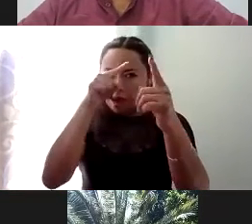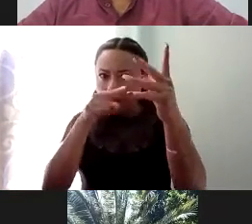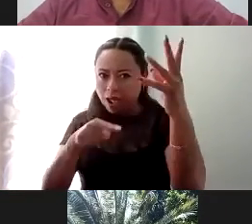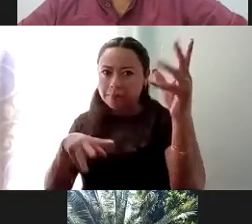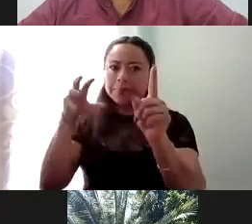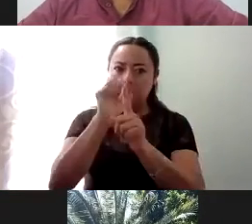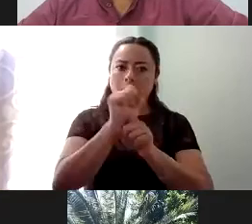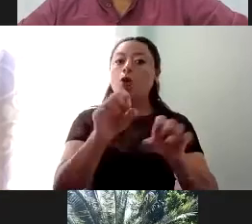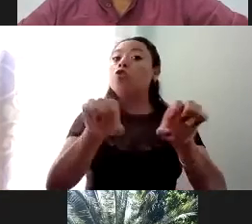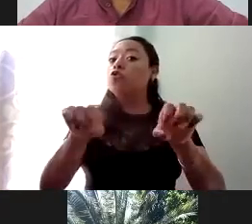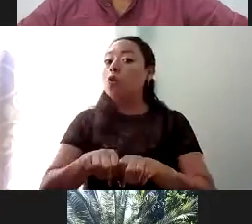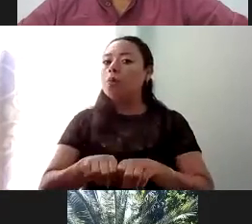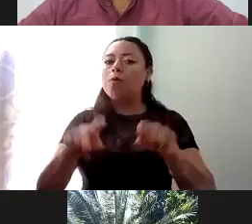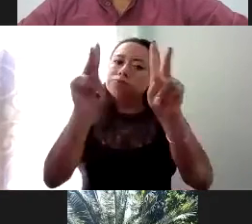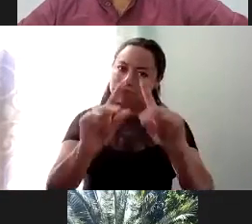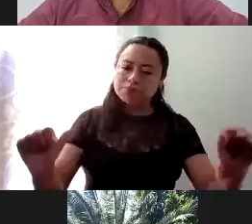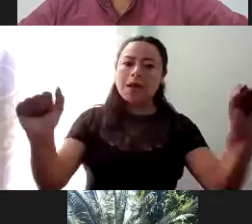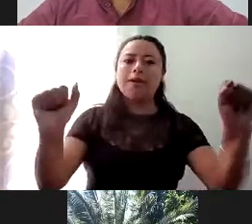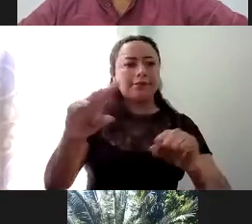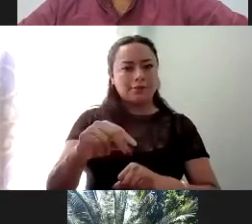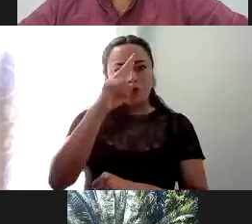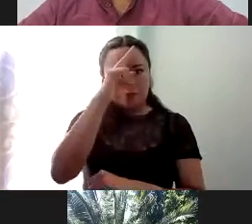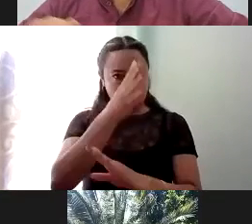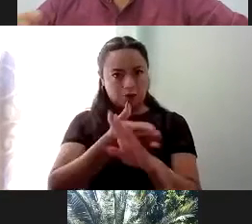la paz y la no violencia.